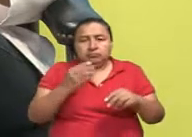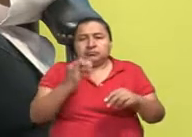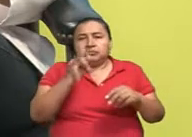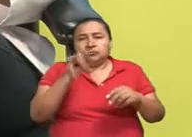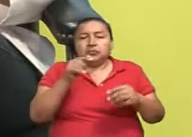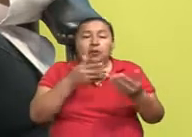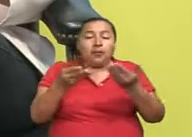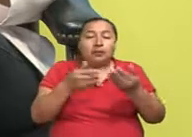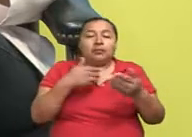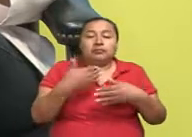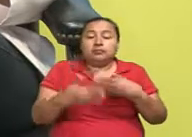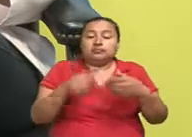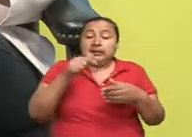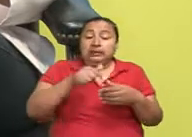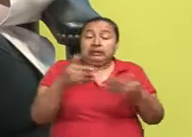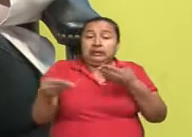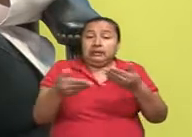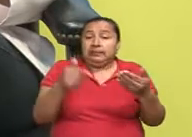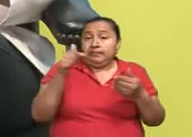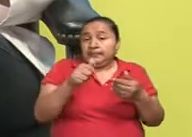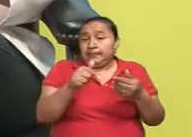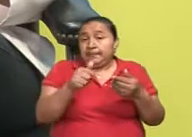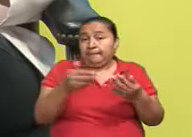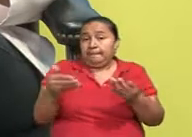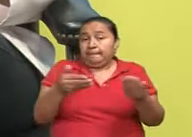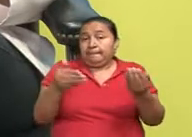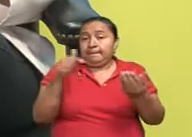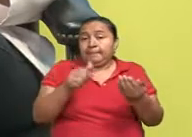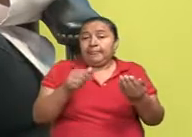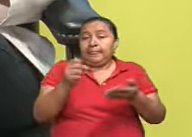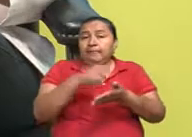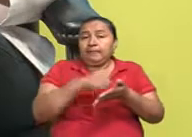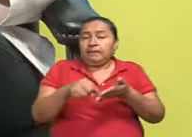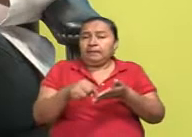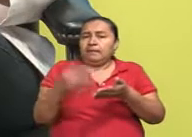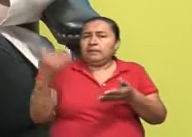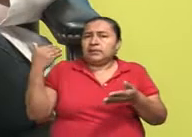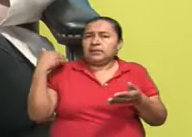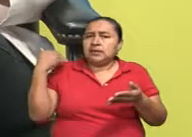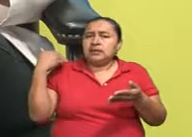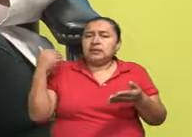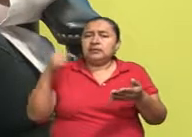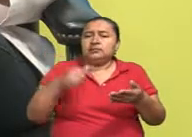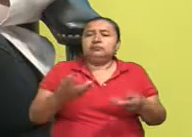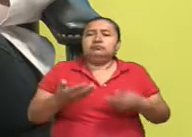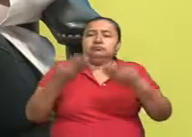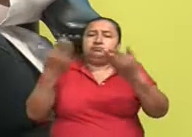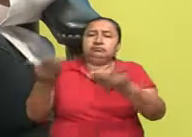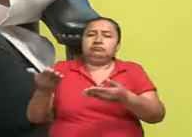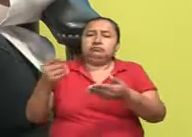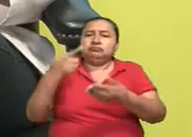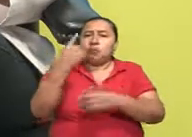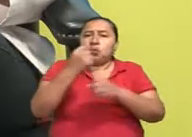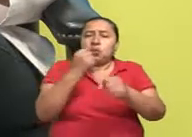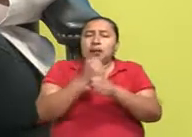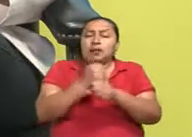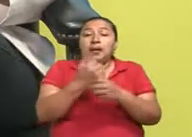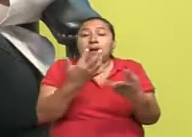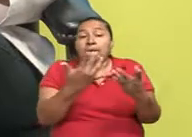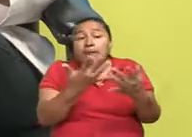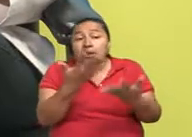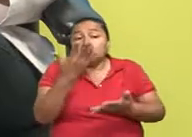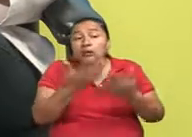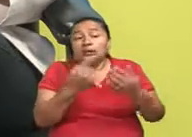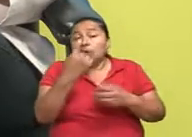bebé. Este bebé, que encontré la semana pasada, le dieron hasta un año para ver